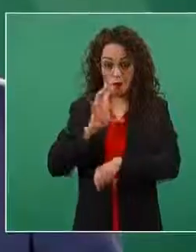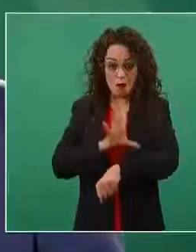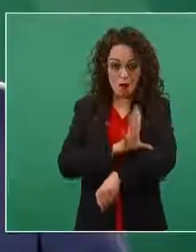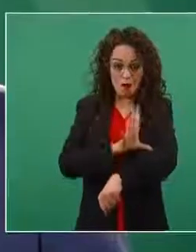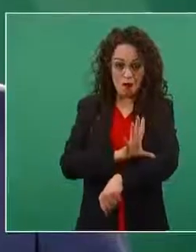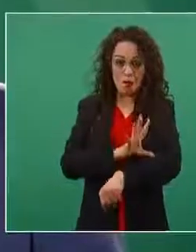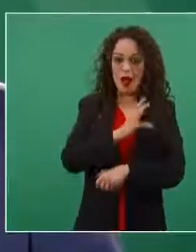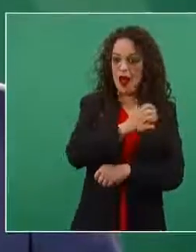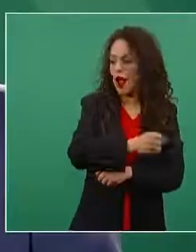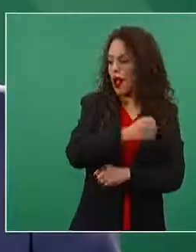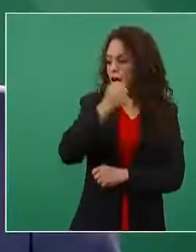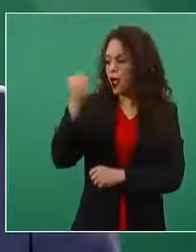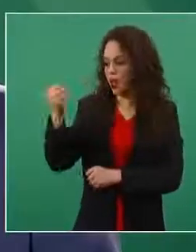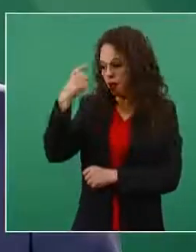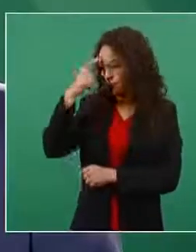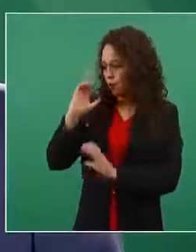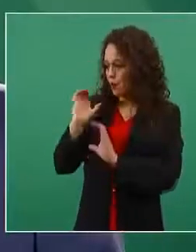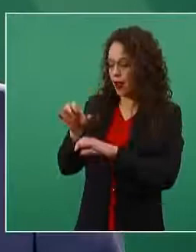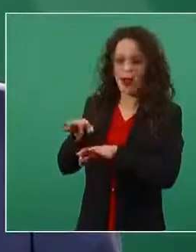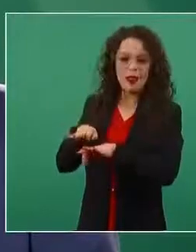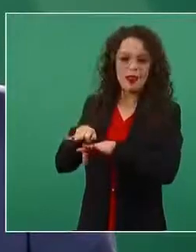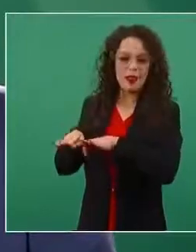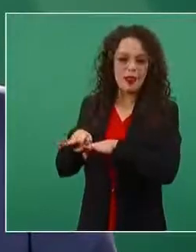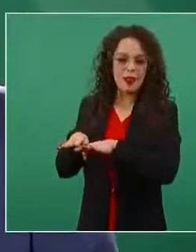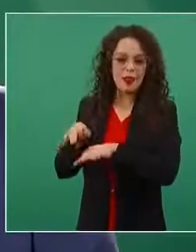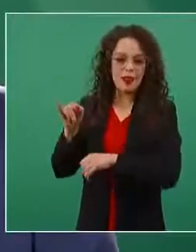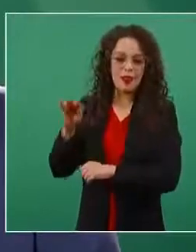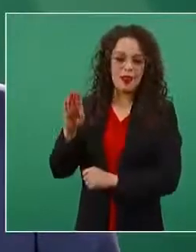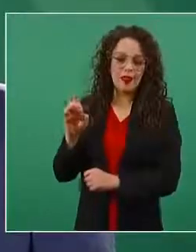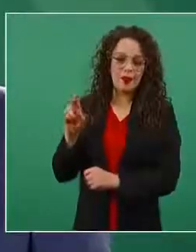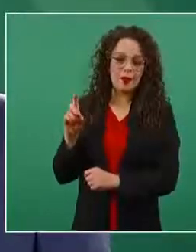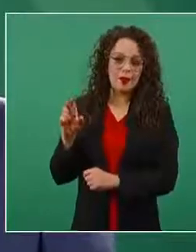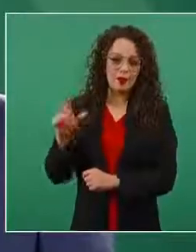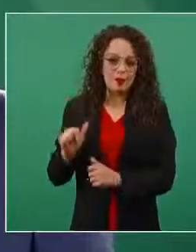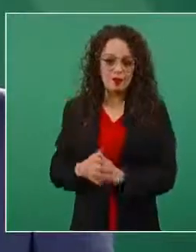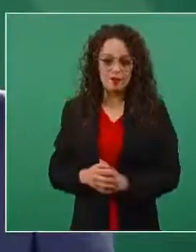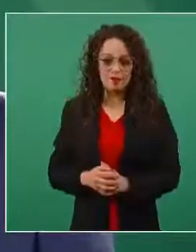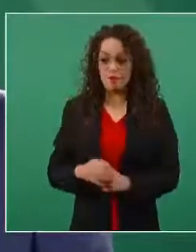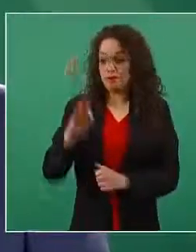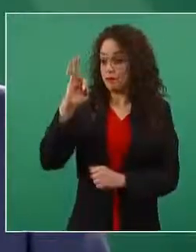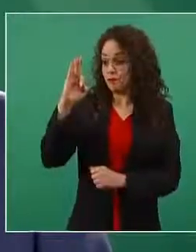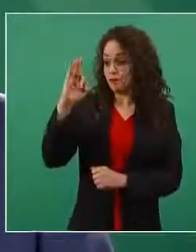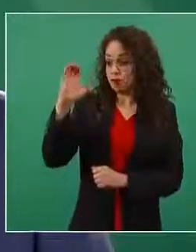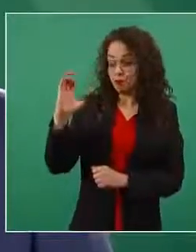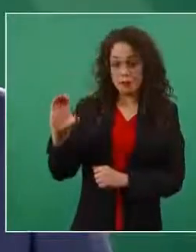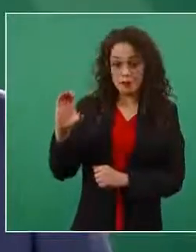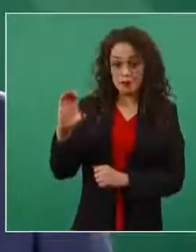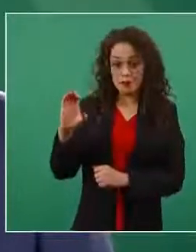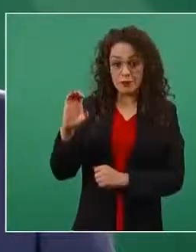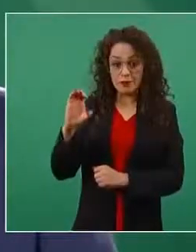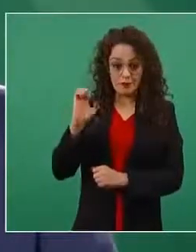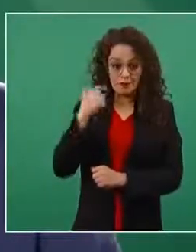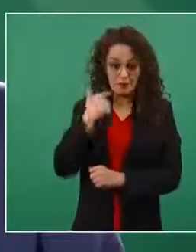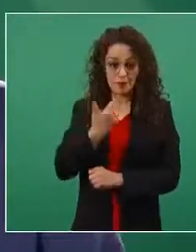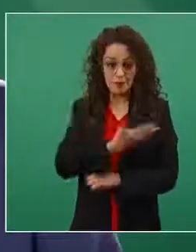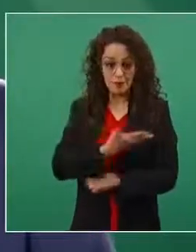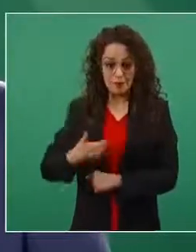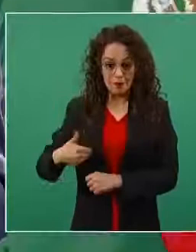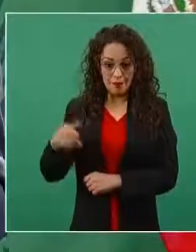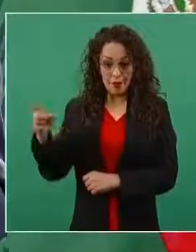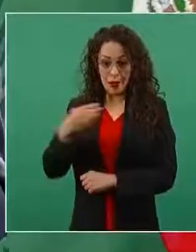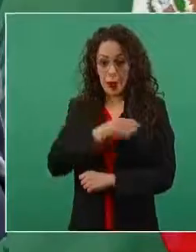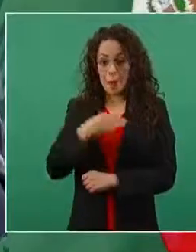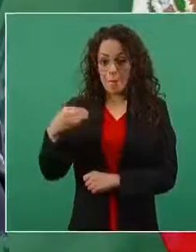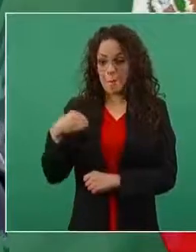como empleada de Iberdrola. Felipe Calderón, miembro del Consejo de